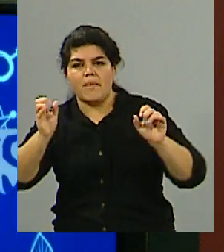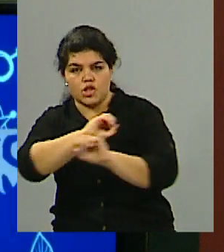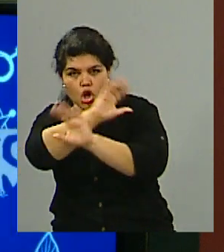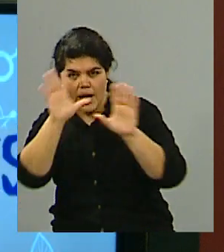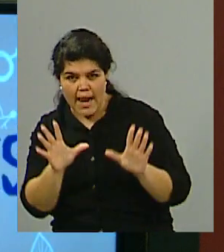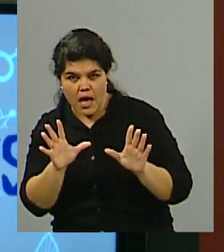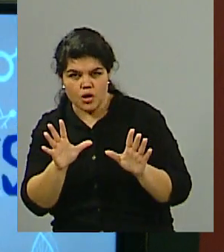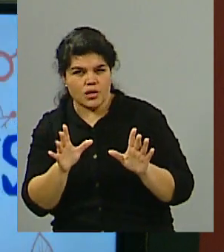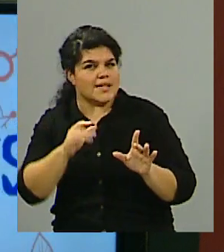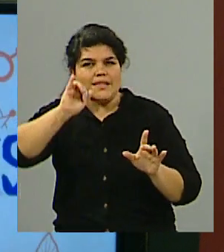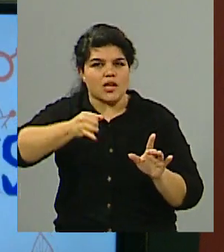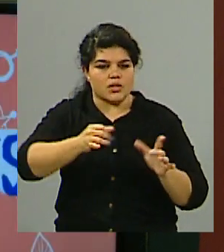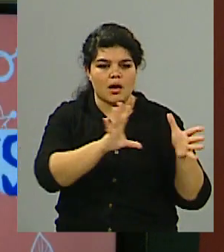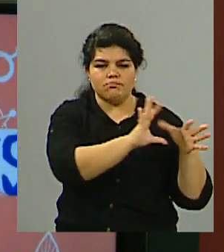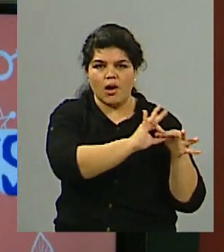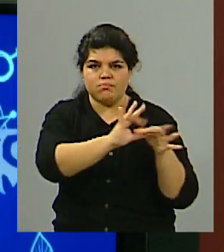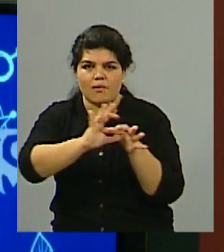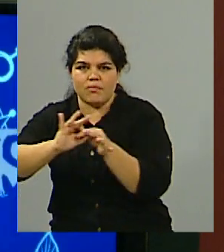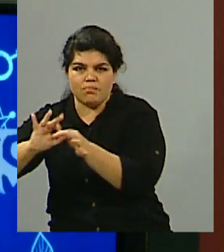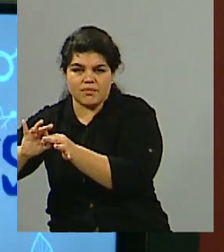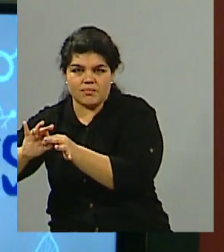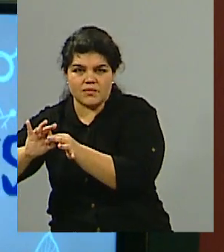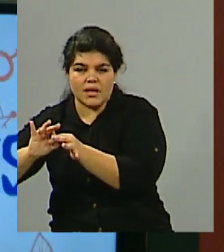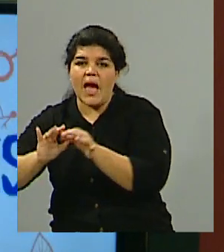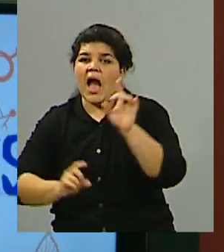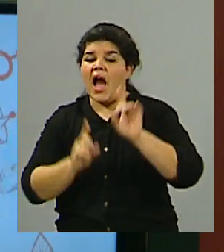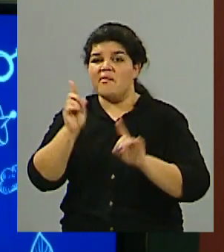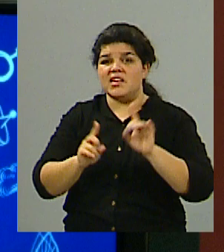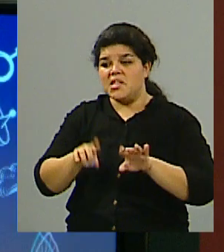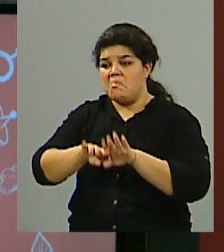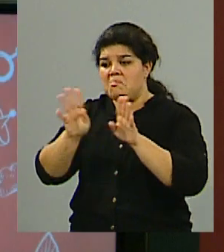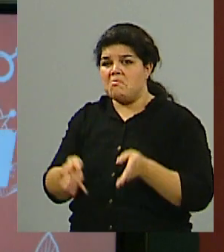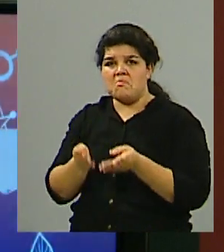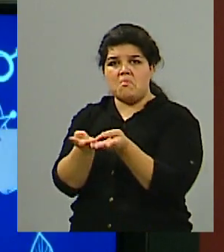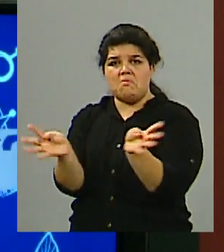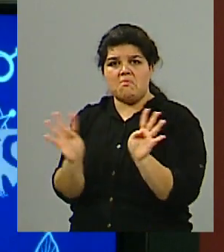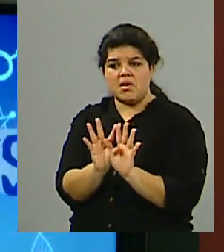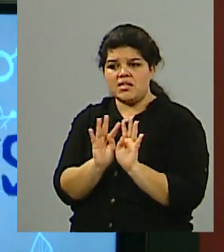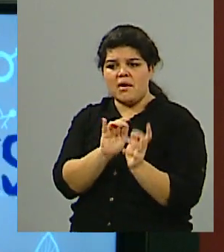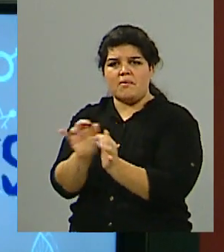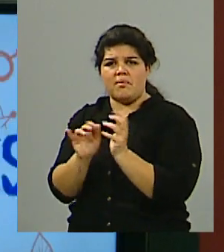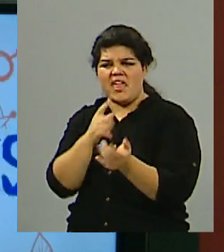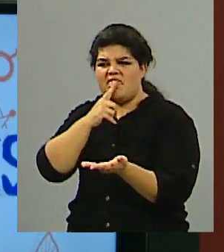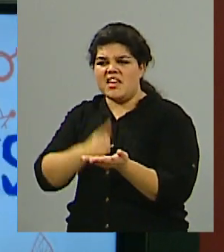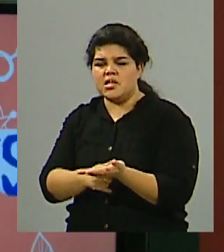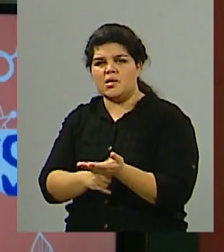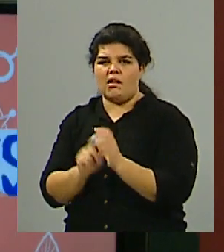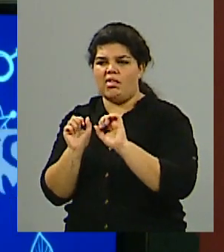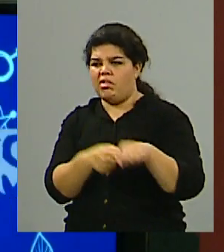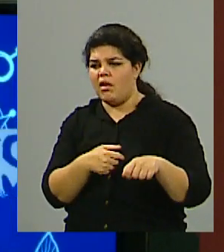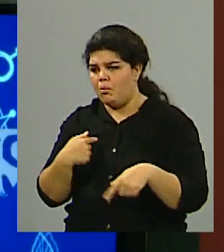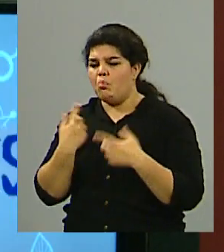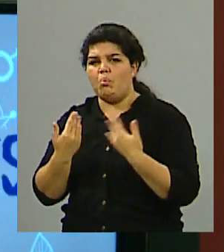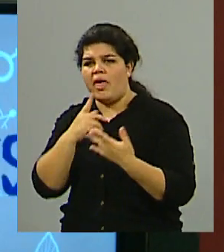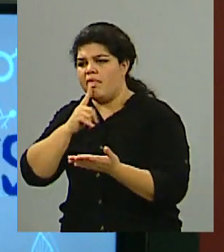decir, muchas veces las audiencias públicas o las mesas de diálogos no son vinculantes a la hora de tomar una decisión. Puntualmente en este contexto de